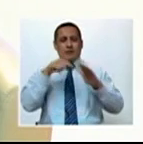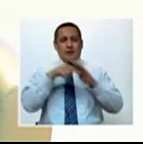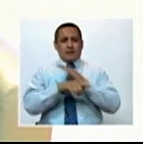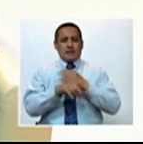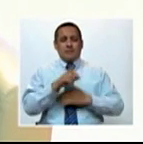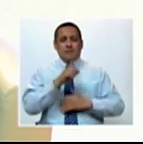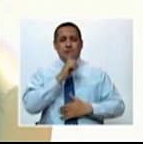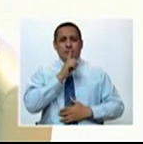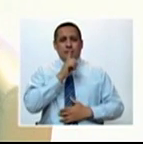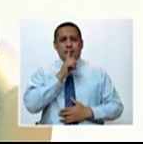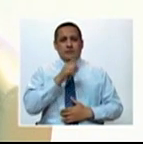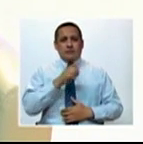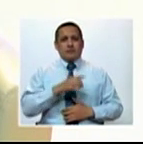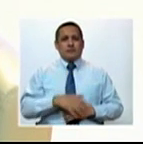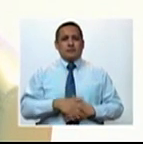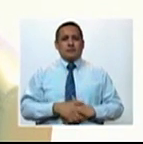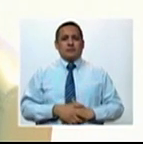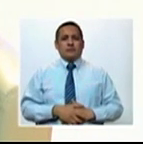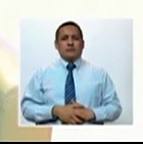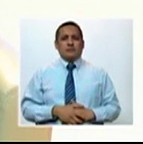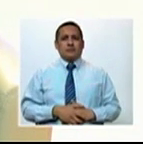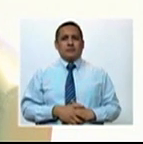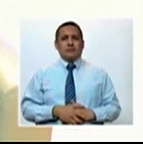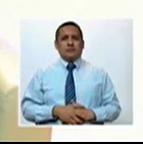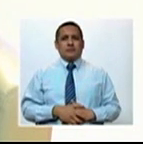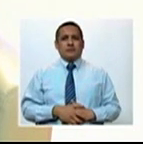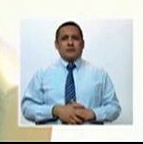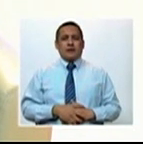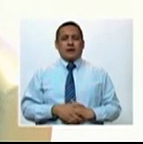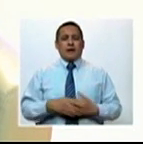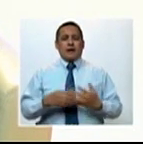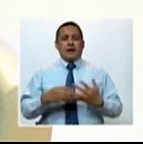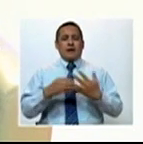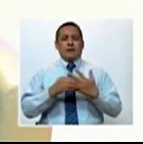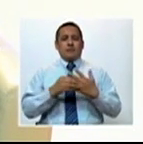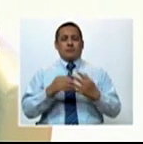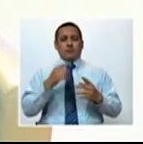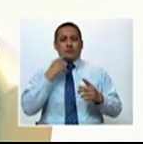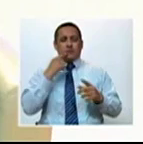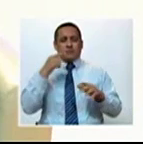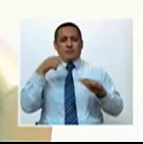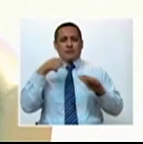A la esposa había matado en aquel entonces.